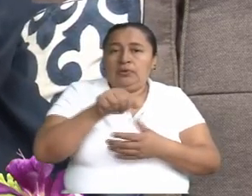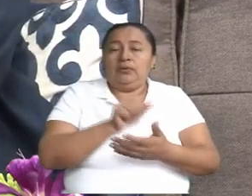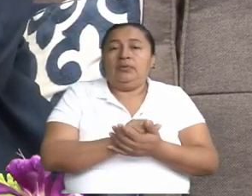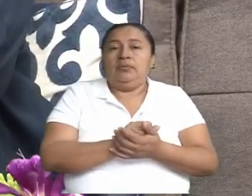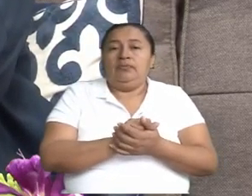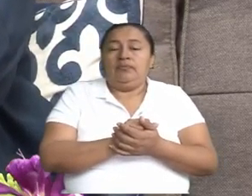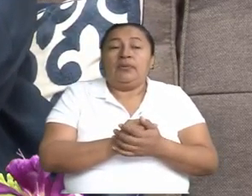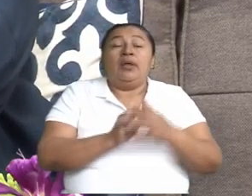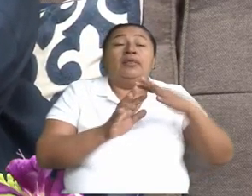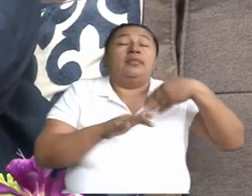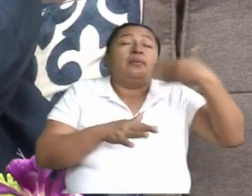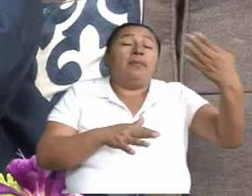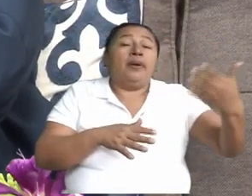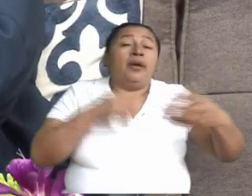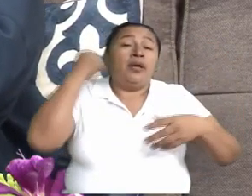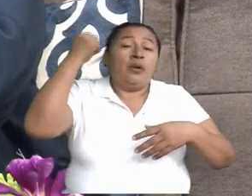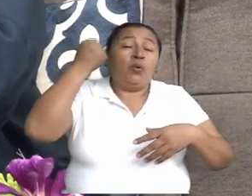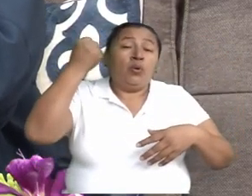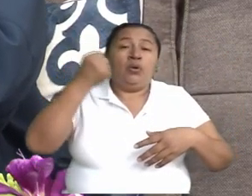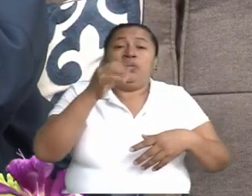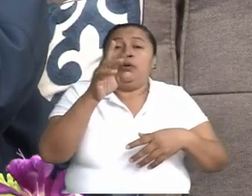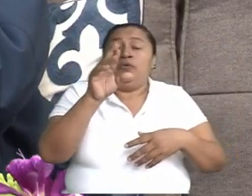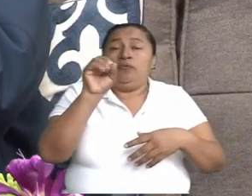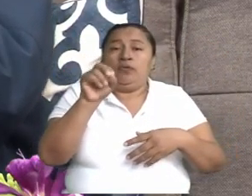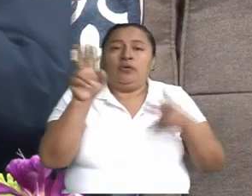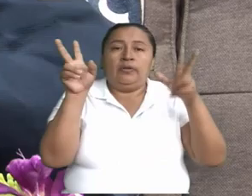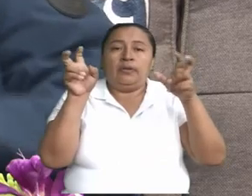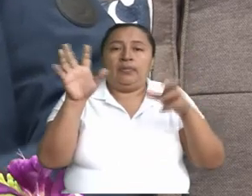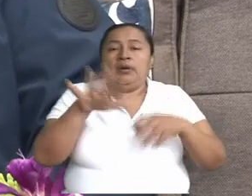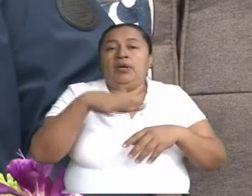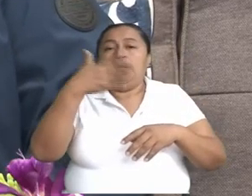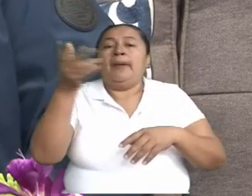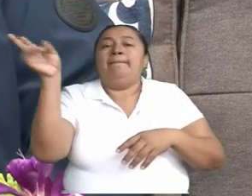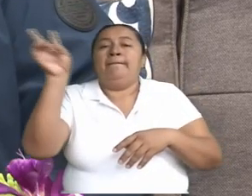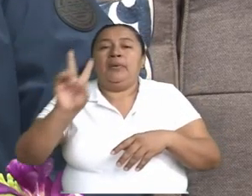En julio estará el foro en Venezuela.